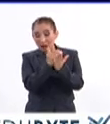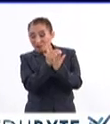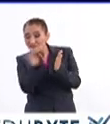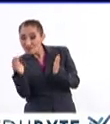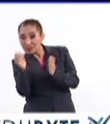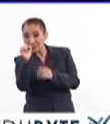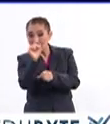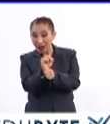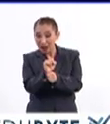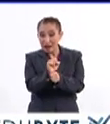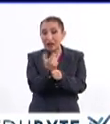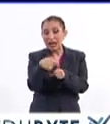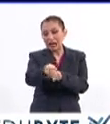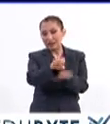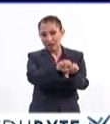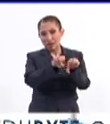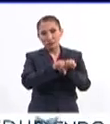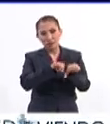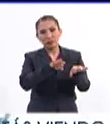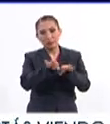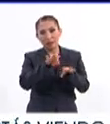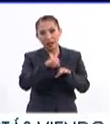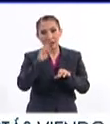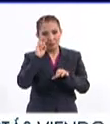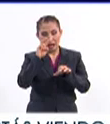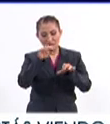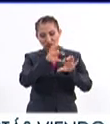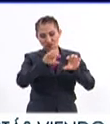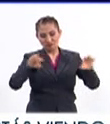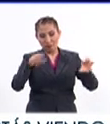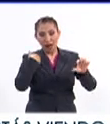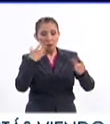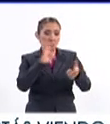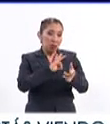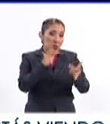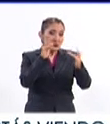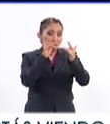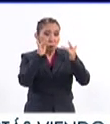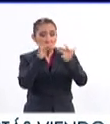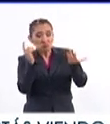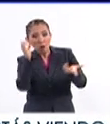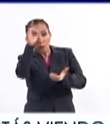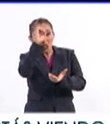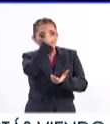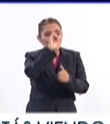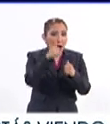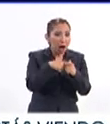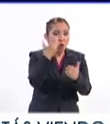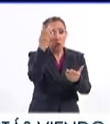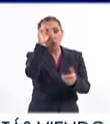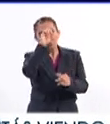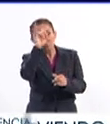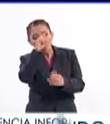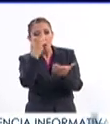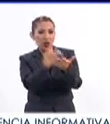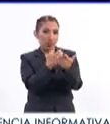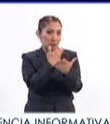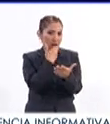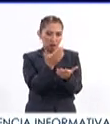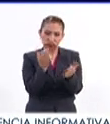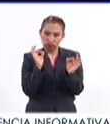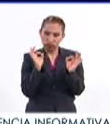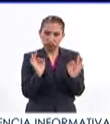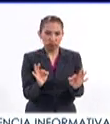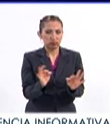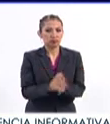semana. Y este equipo de trabajo, bueno, ahí están para que usted nos escriba, nos haga llegar sus comentarios, sugerencias, sus críticas siempre